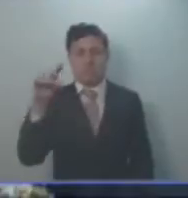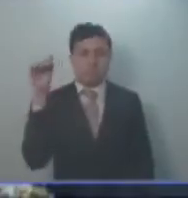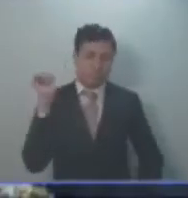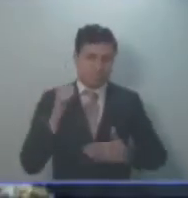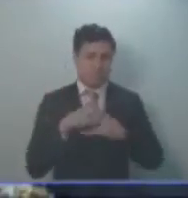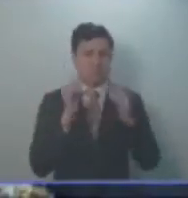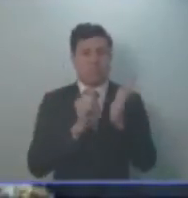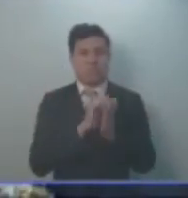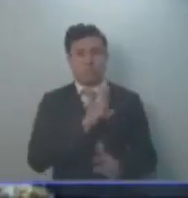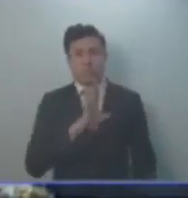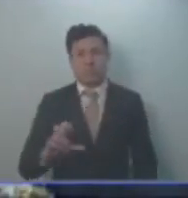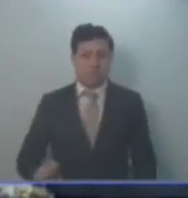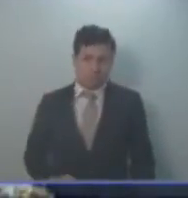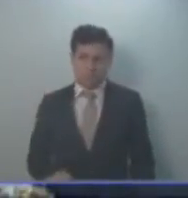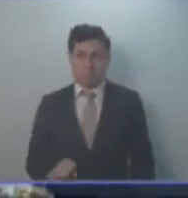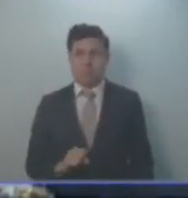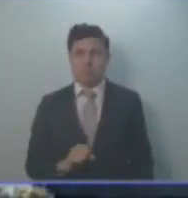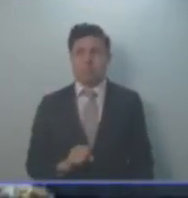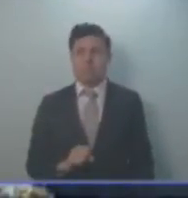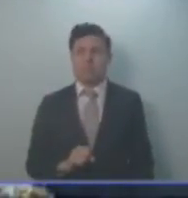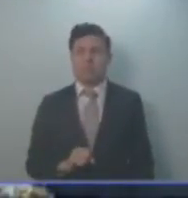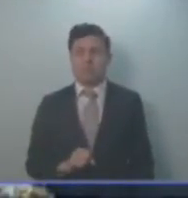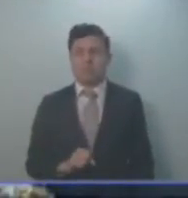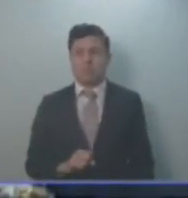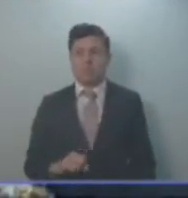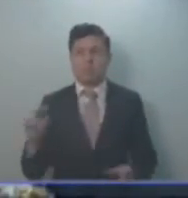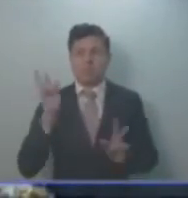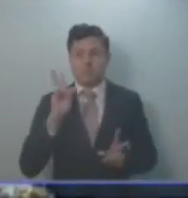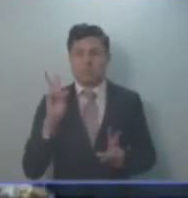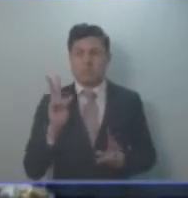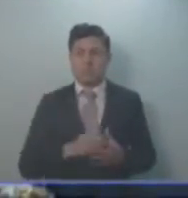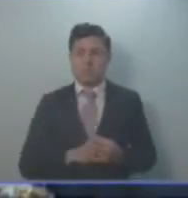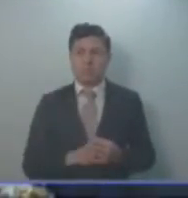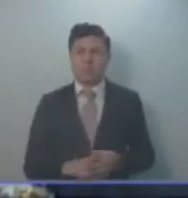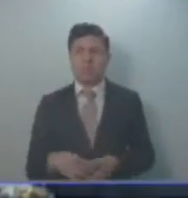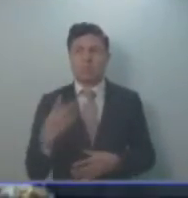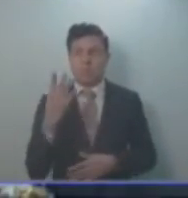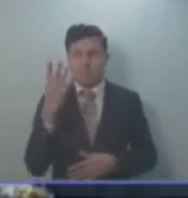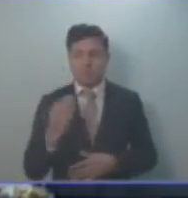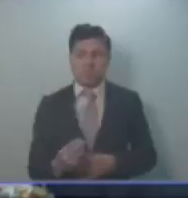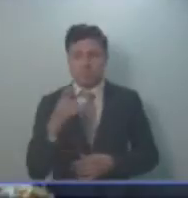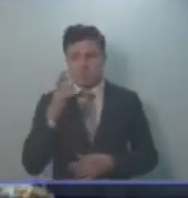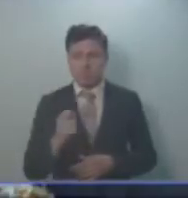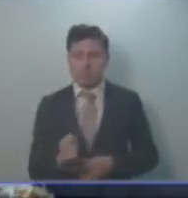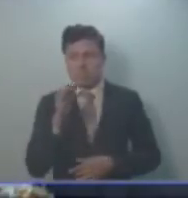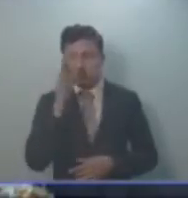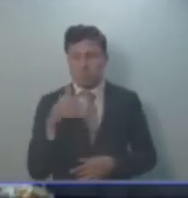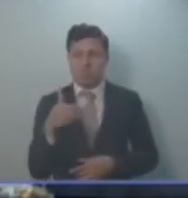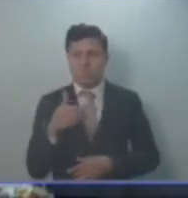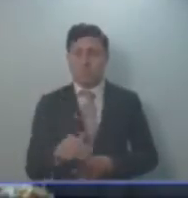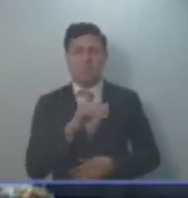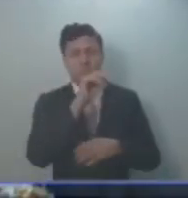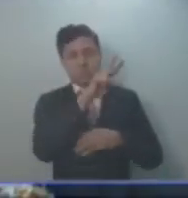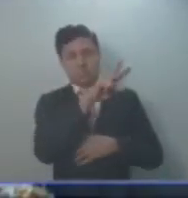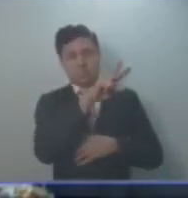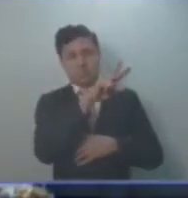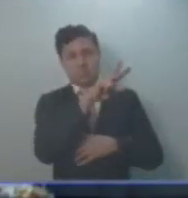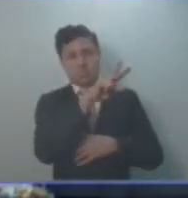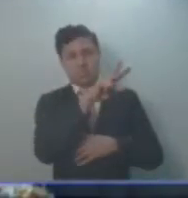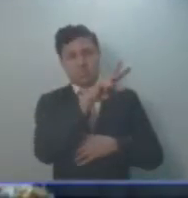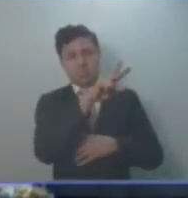Salón Azul del Palacio Legislativo San Salvador a los 14 días del mes de febrero del